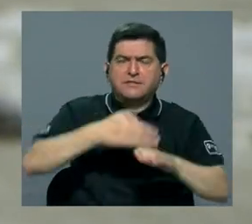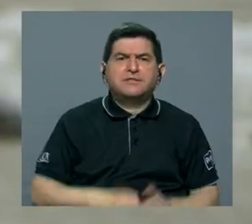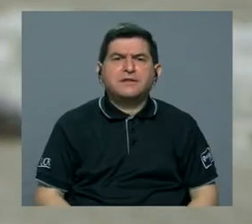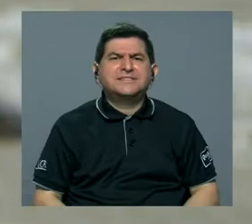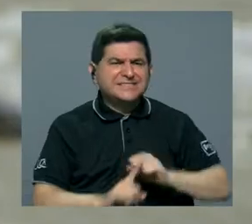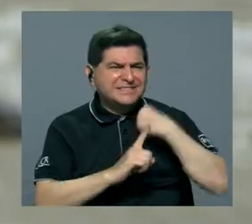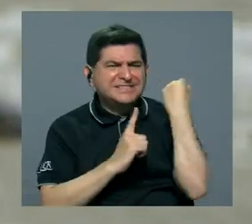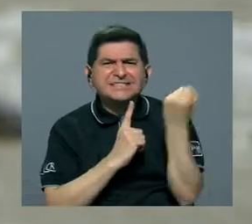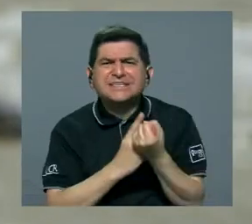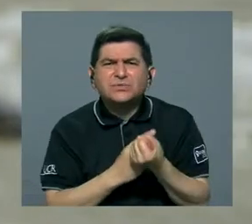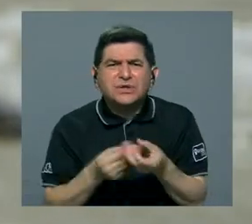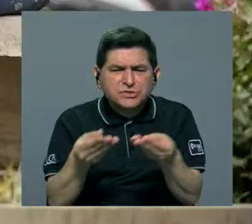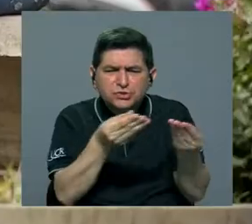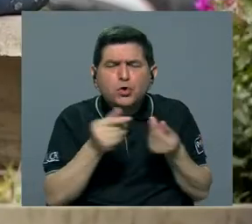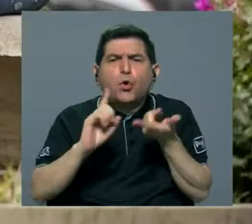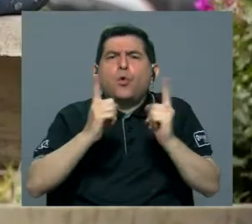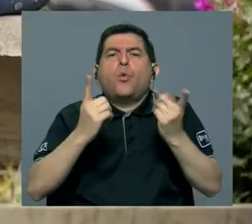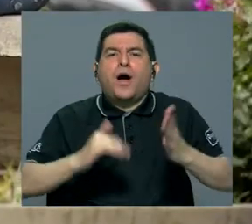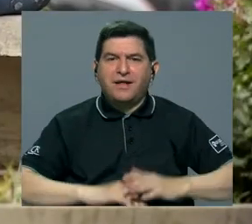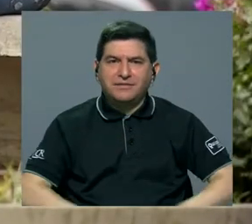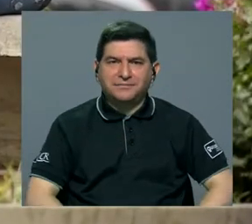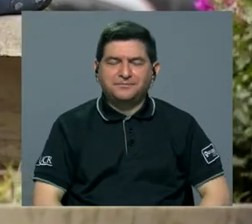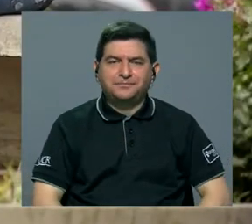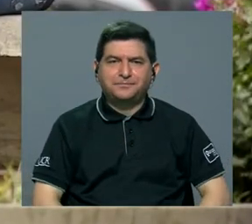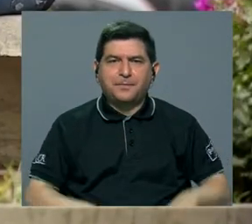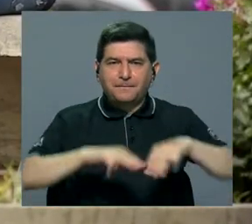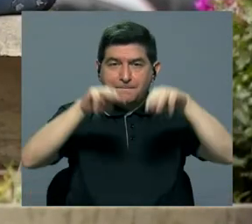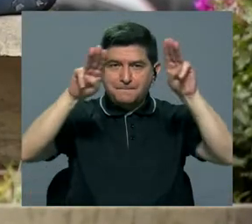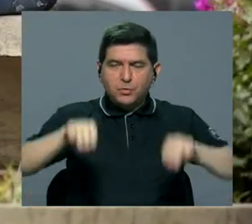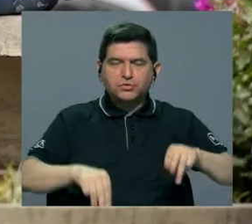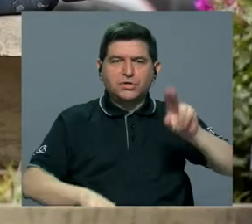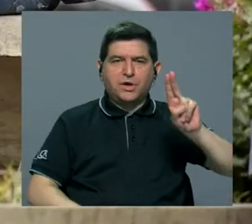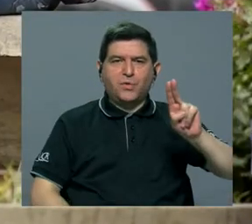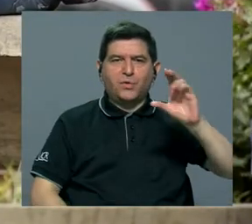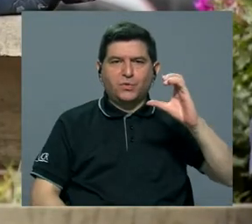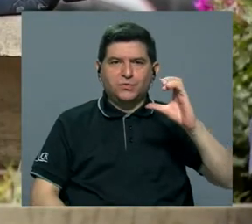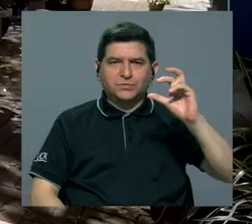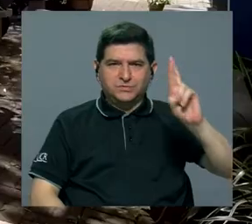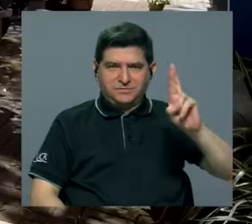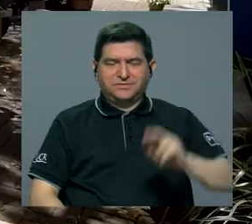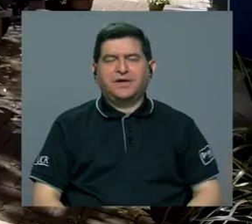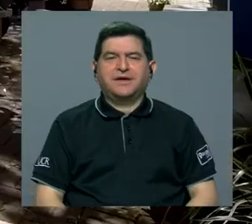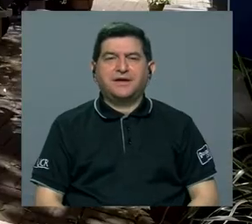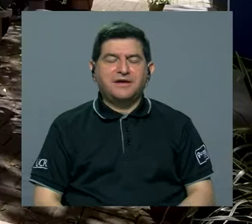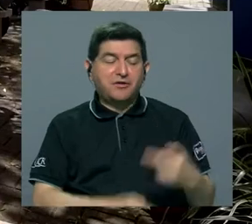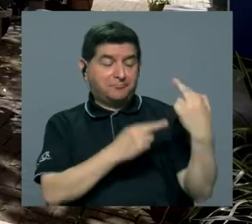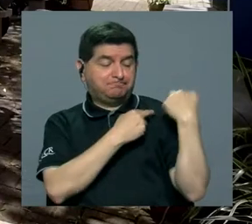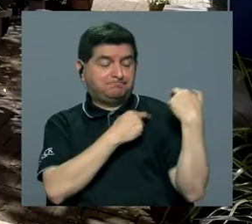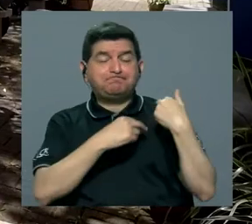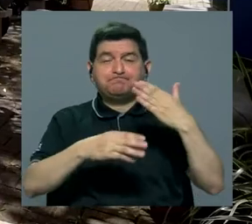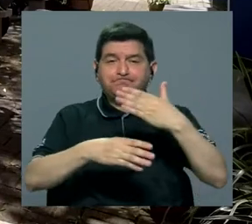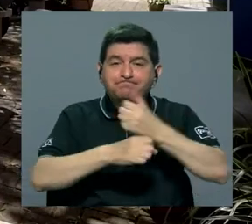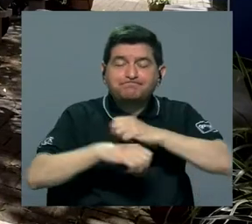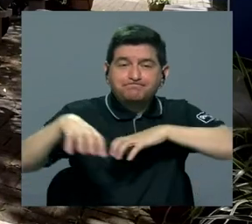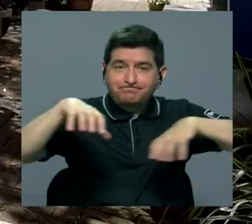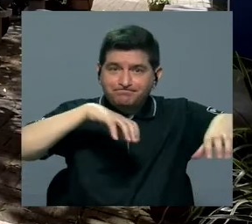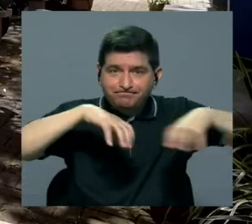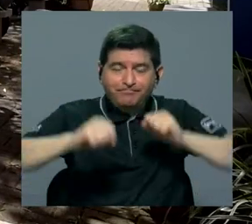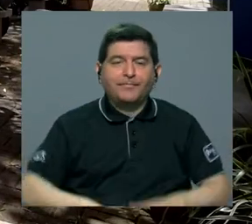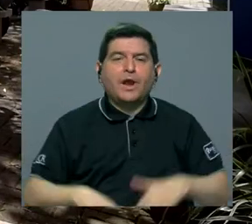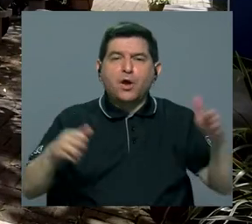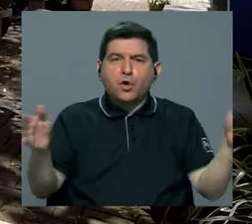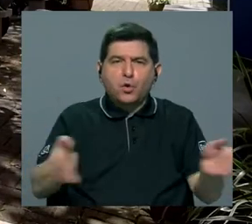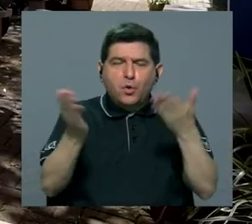¿cuál es la condición del subsuelo? El Museo de la Universidad de Costa Rica se encarga de realizar actividades